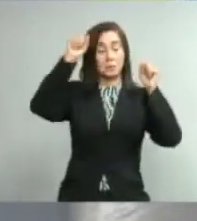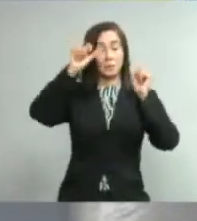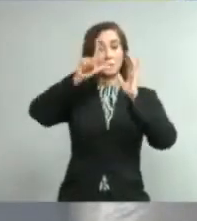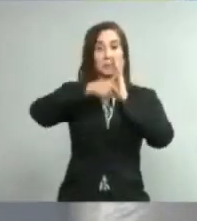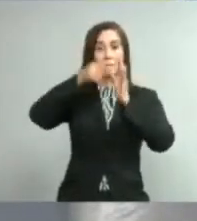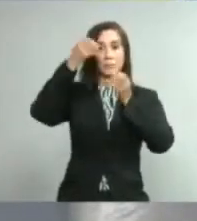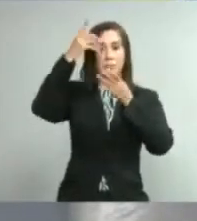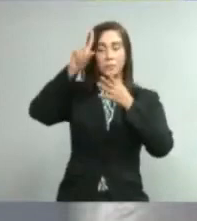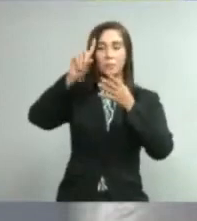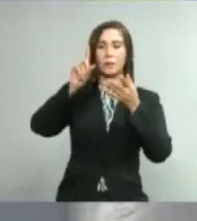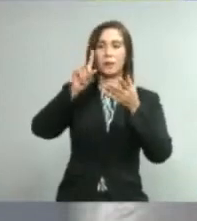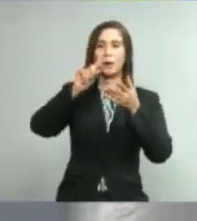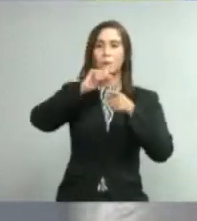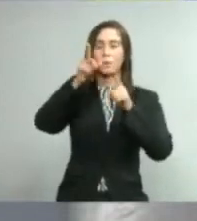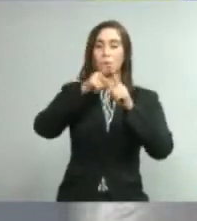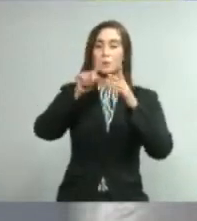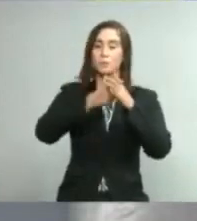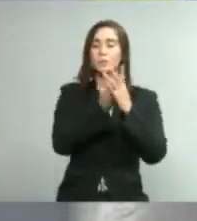o